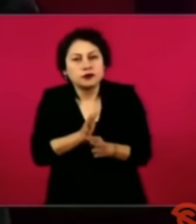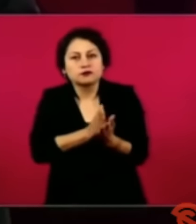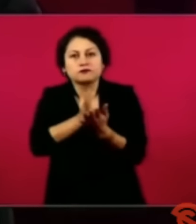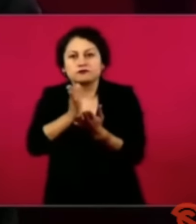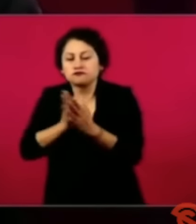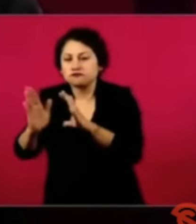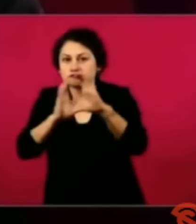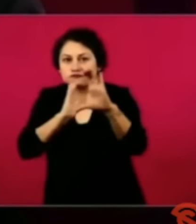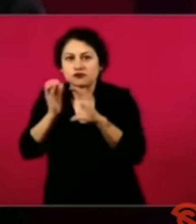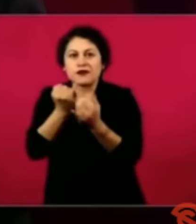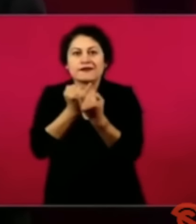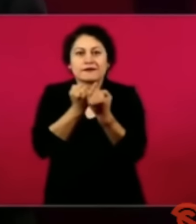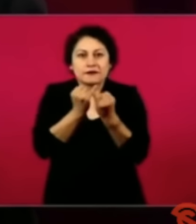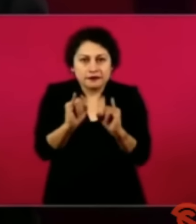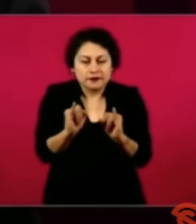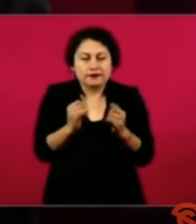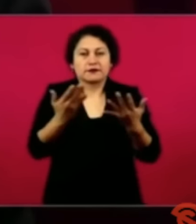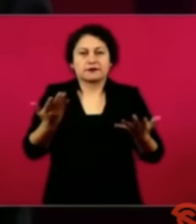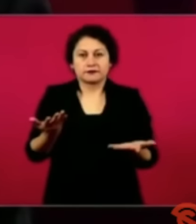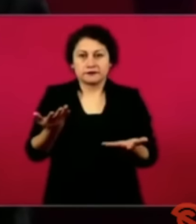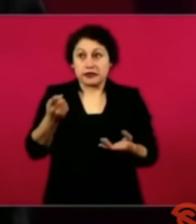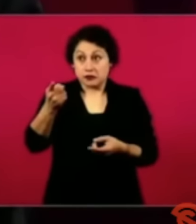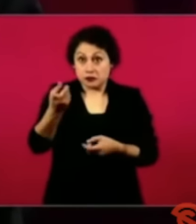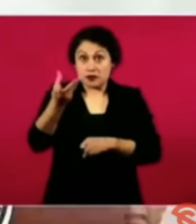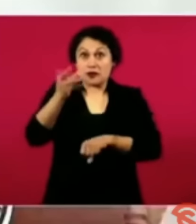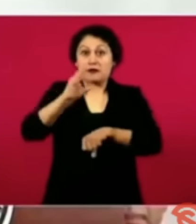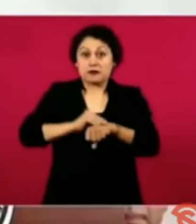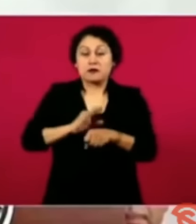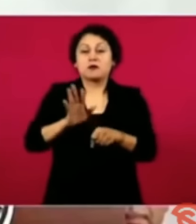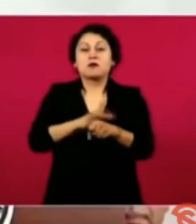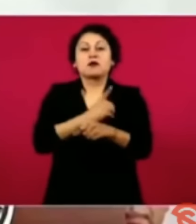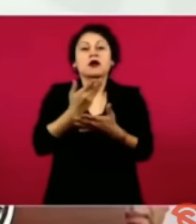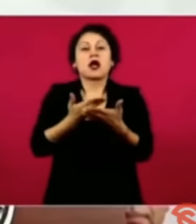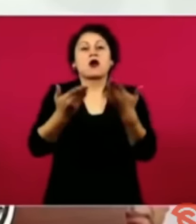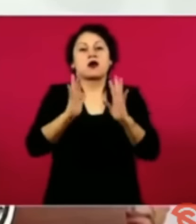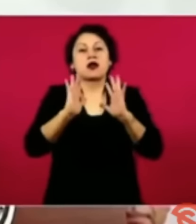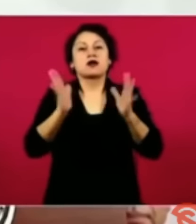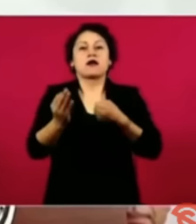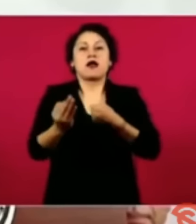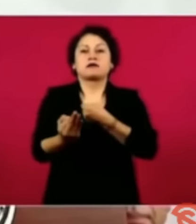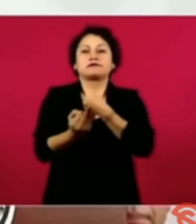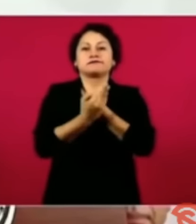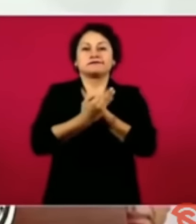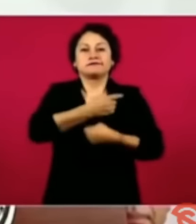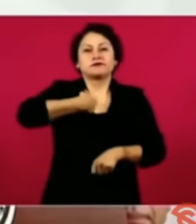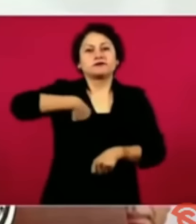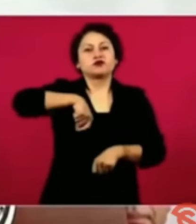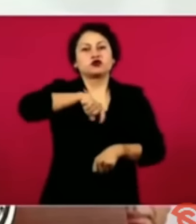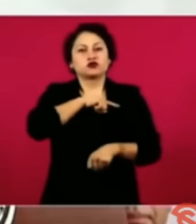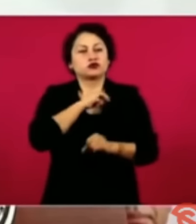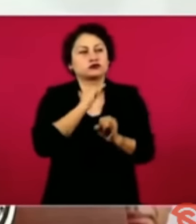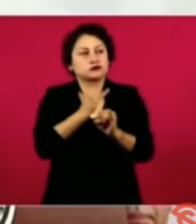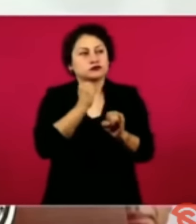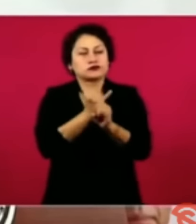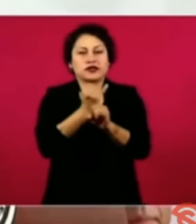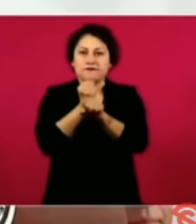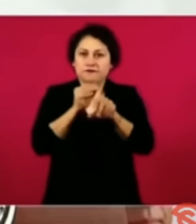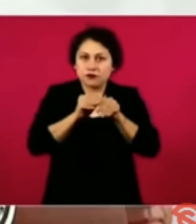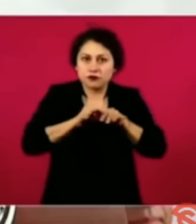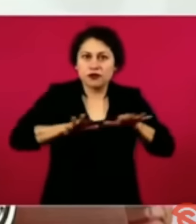también legitimado a las benditas redes sociales y nos ha dado la oportunidad de